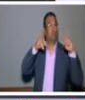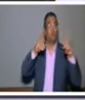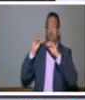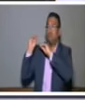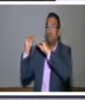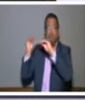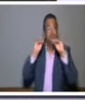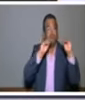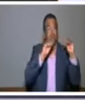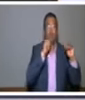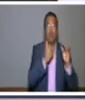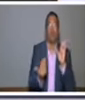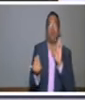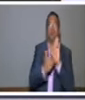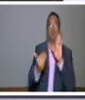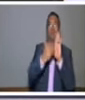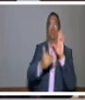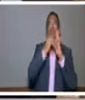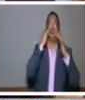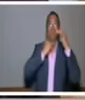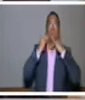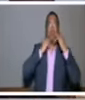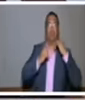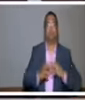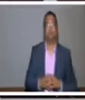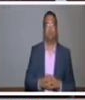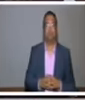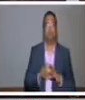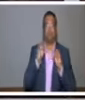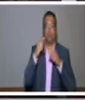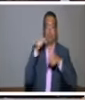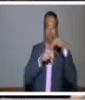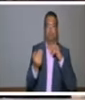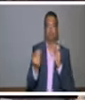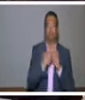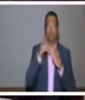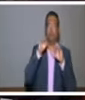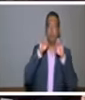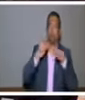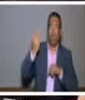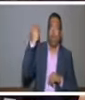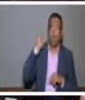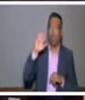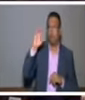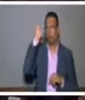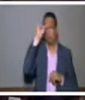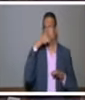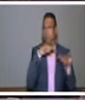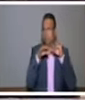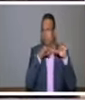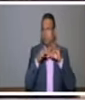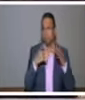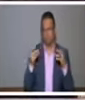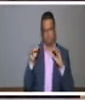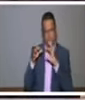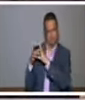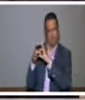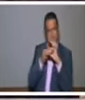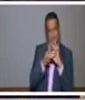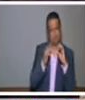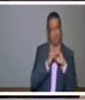ocurriendo. Licenciada, sobre el tema de la educación, usted explicó en una ronda anterior su colaboración con el Departamento